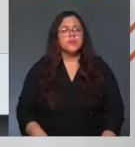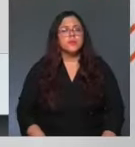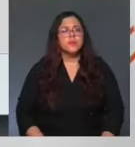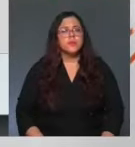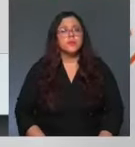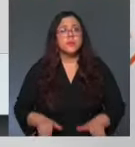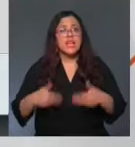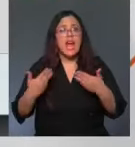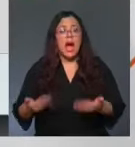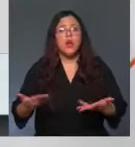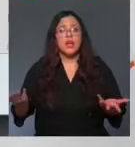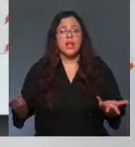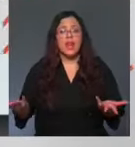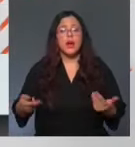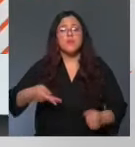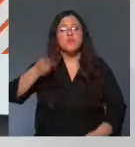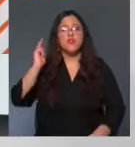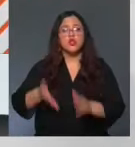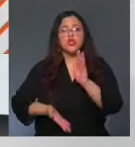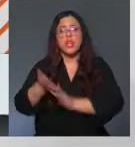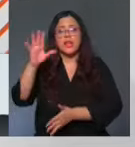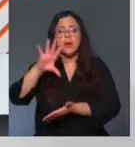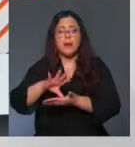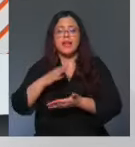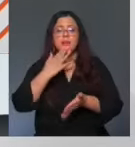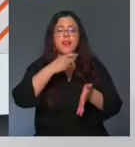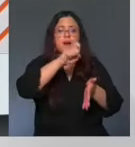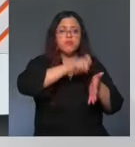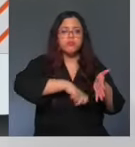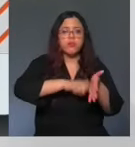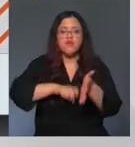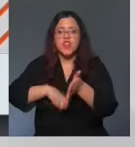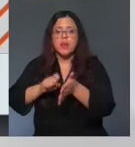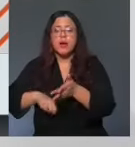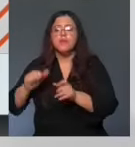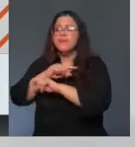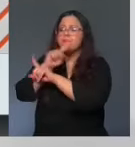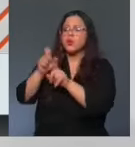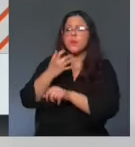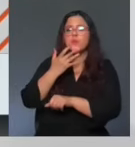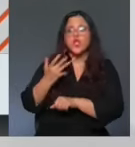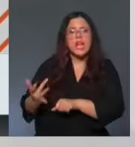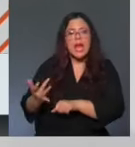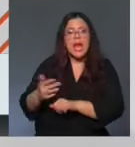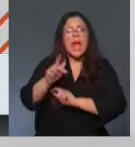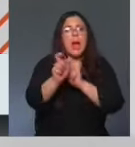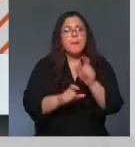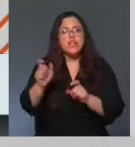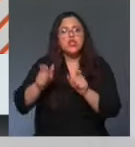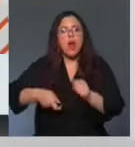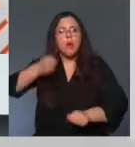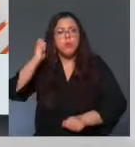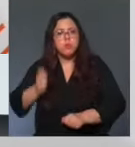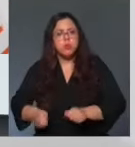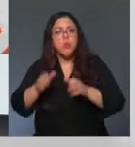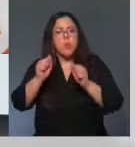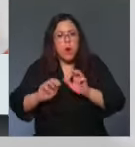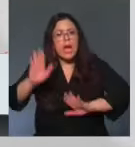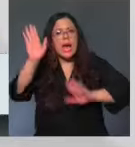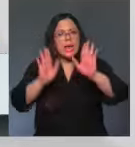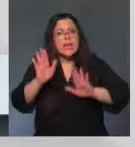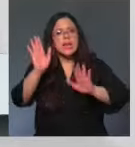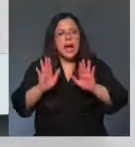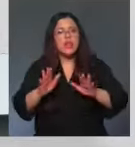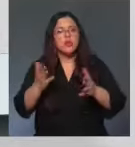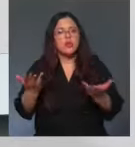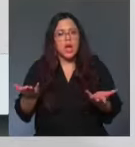Actualmente está con arraigo nacional y firma mensual. Ahora la pregunta es, ¿por qué personas imputadas pueden ser candidatas a cargos